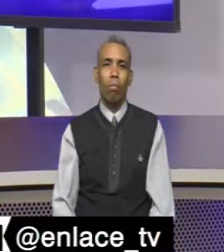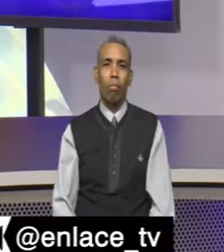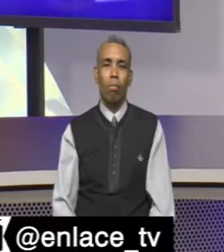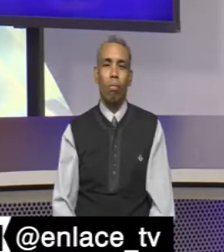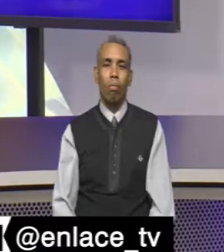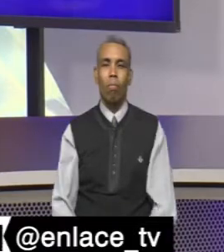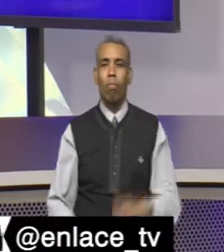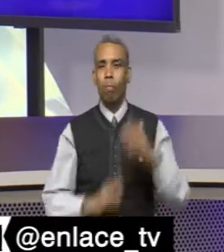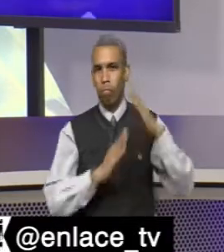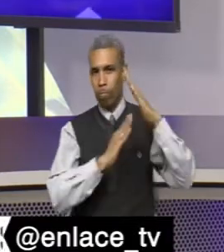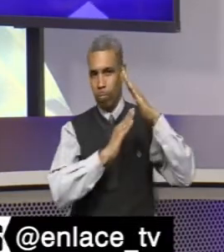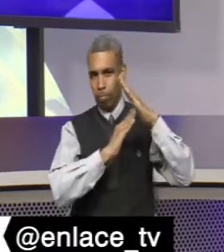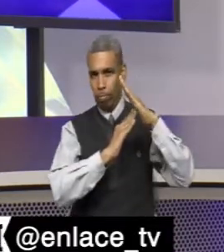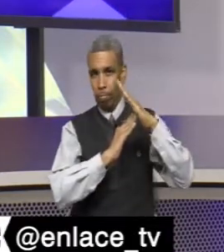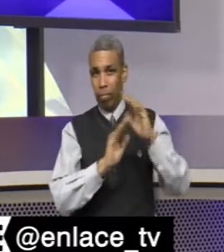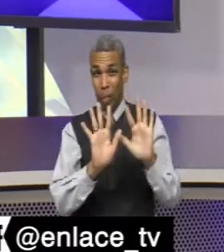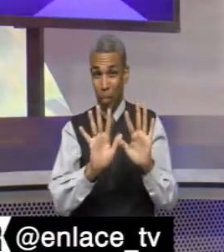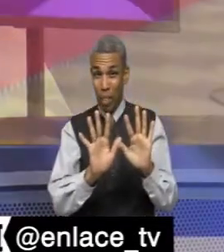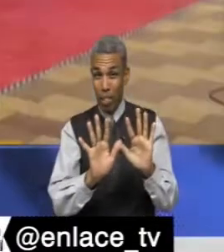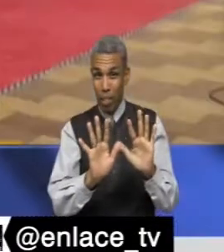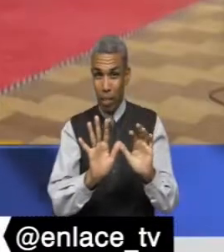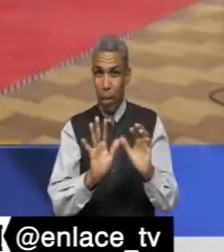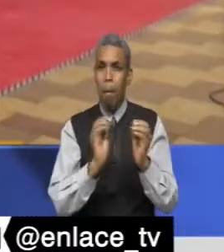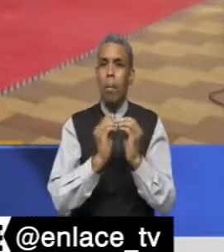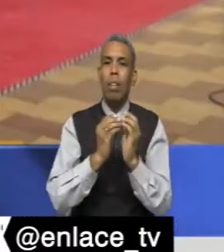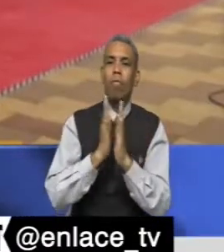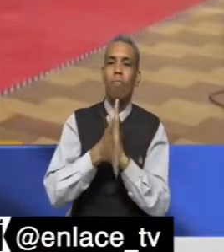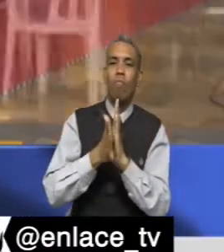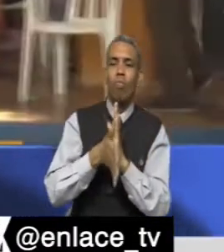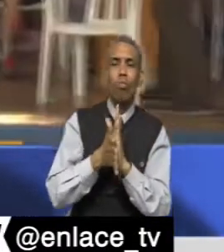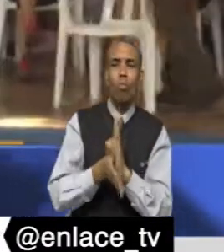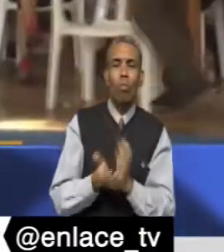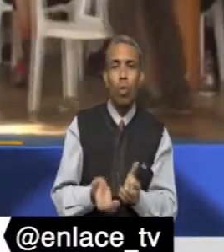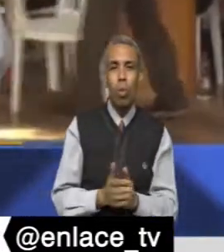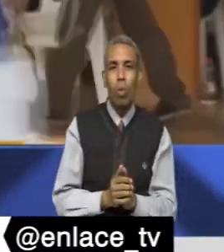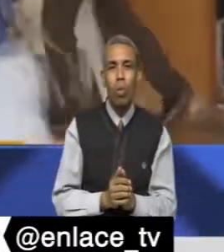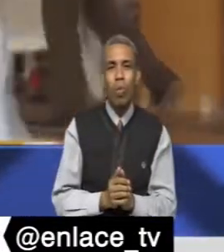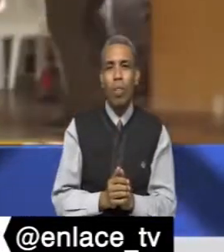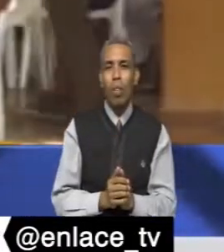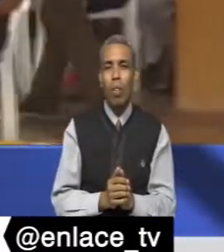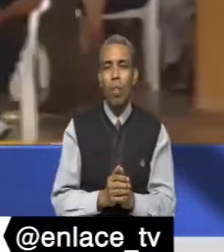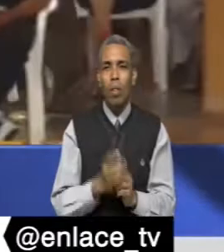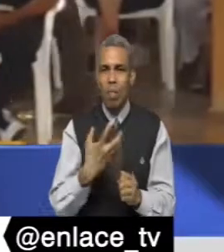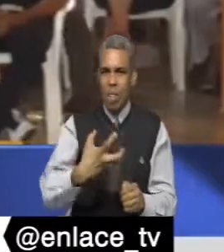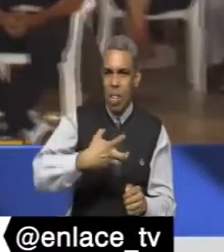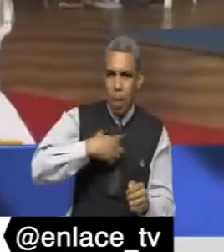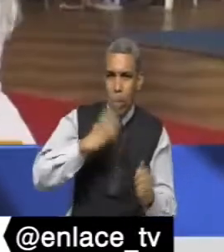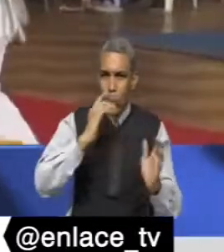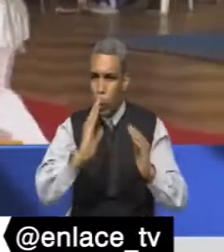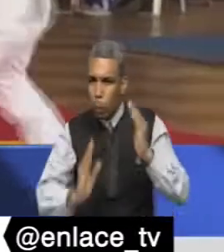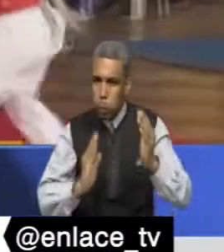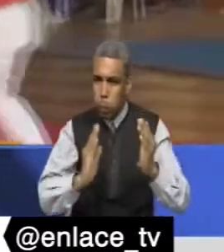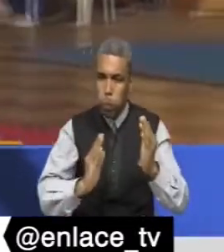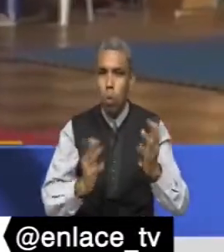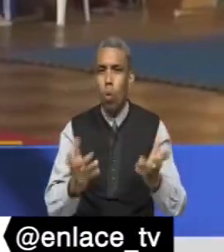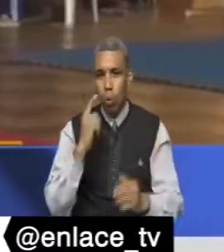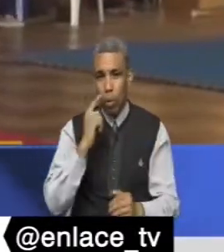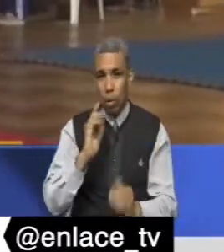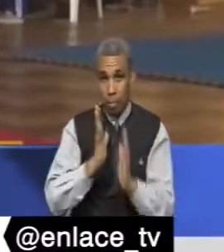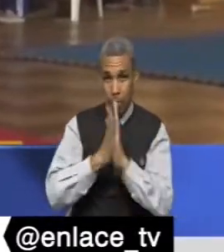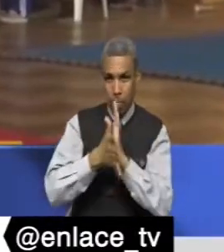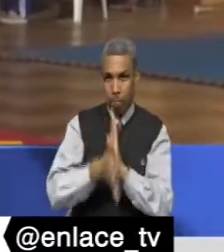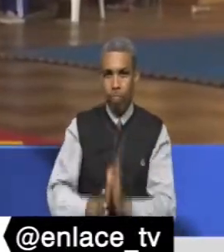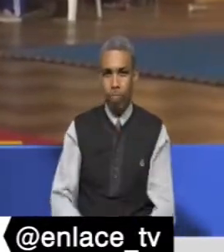Momento de hacer una pausa, pero no se muevan porque al regresar tenemos para ustedes información sobre el campeonato de taekwondo que se cumplió en el Club Infantas. Ya